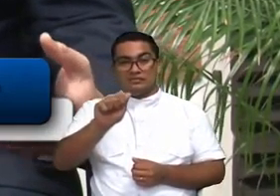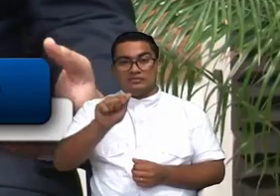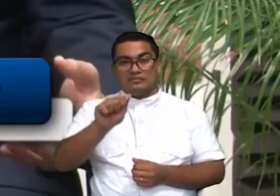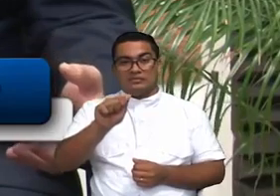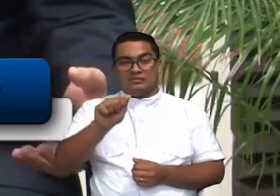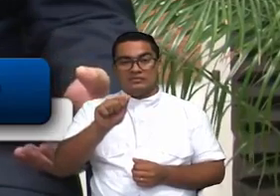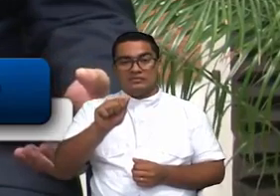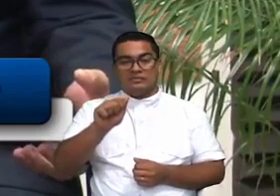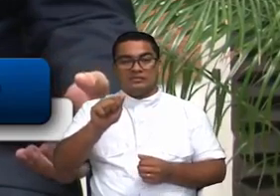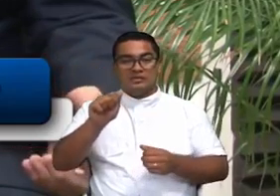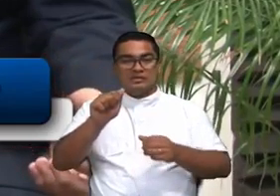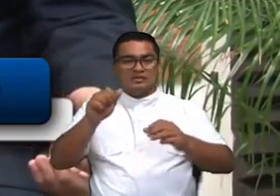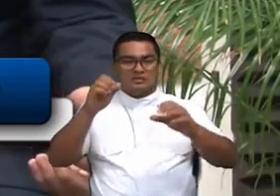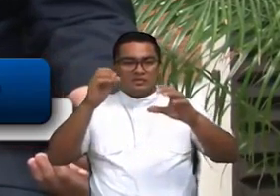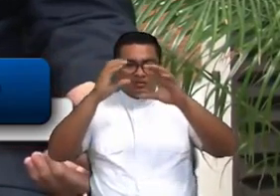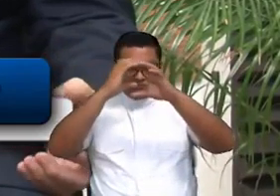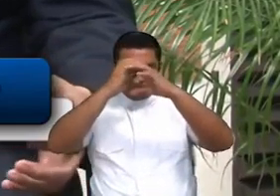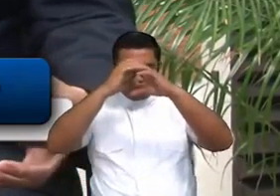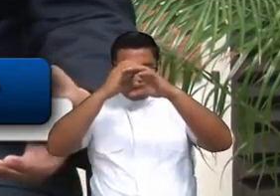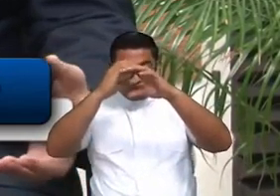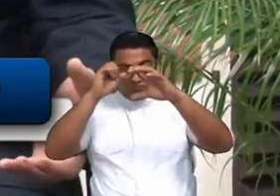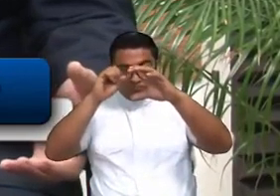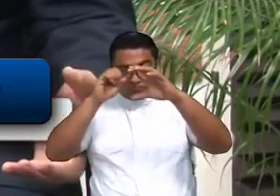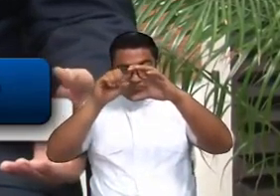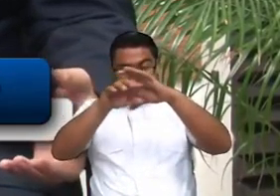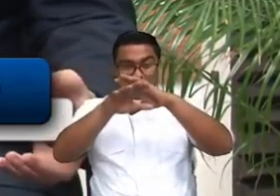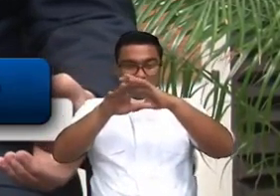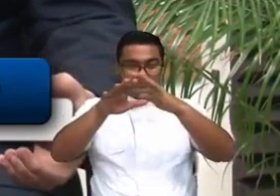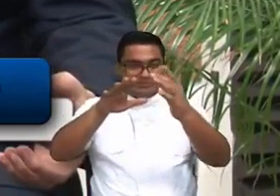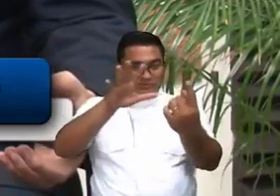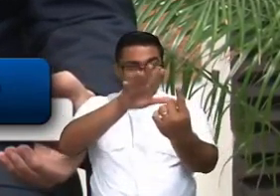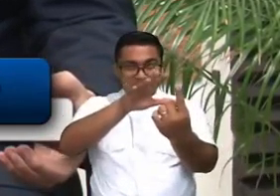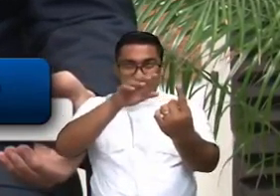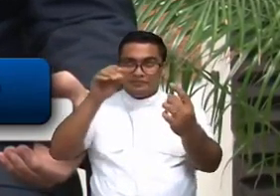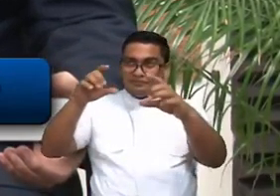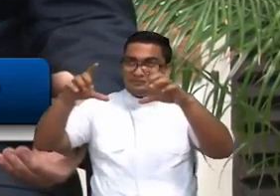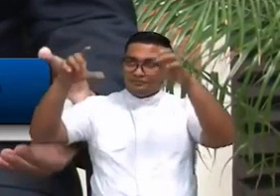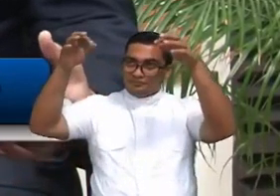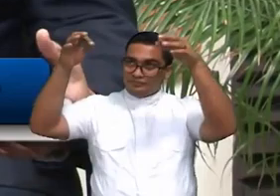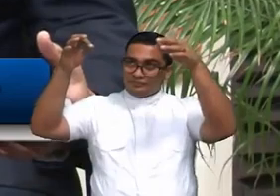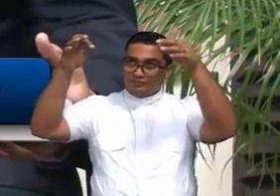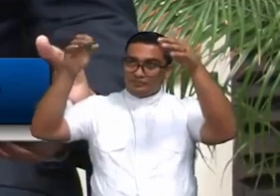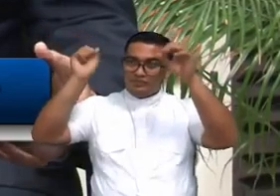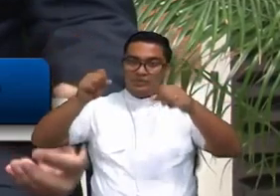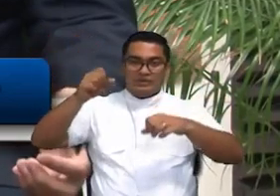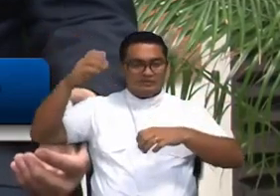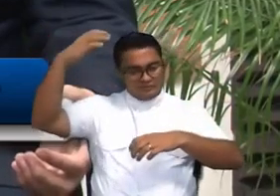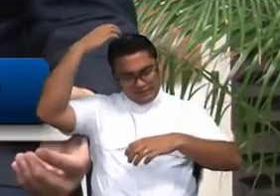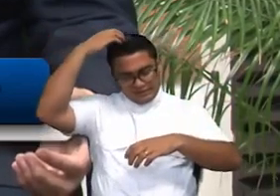malformación arteriovenosa en lo que es el cerebro, podemos ver si hay cáncer, si hay fístulas, podemos ver si hay algún